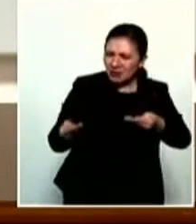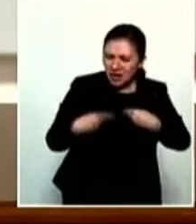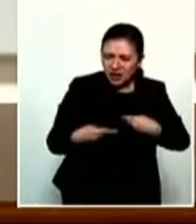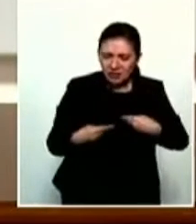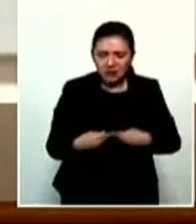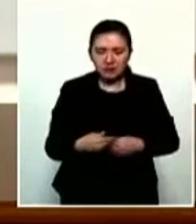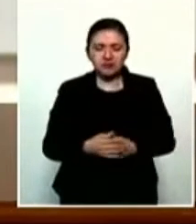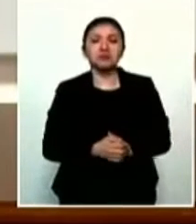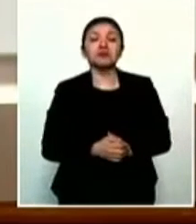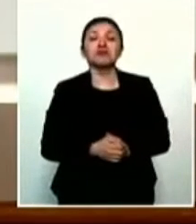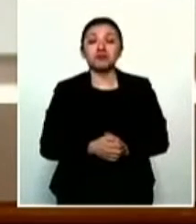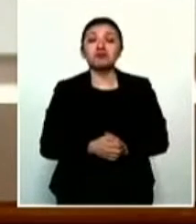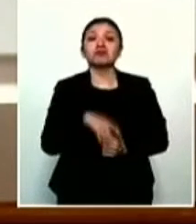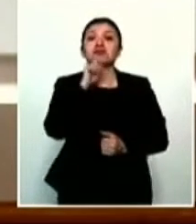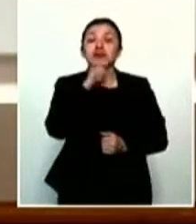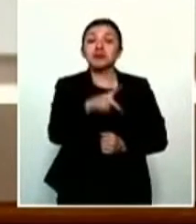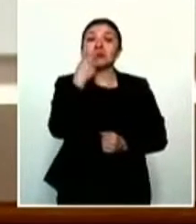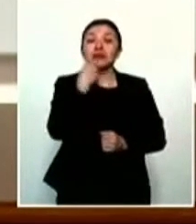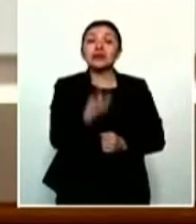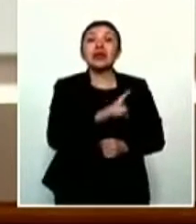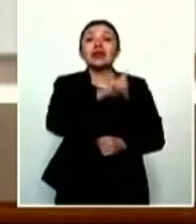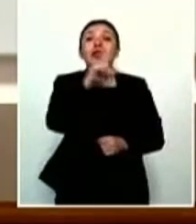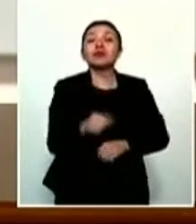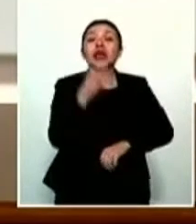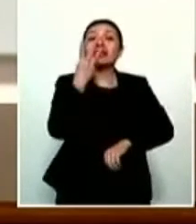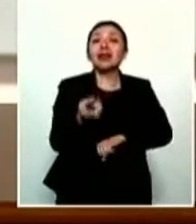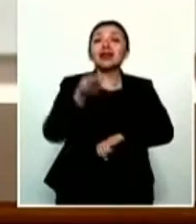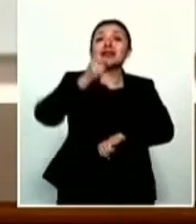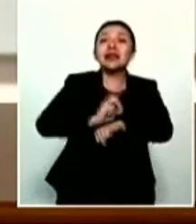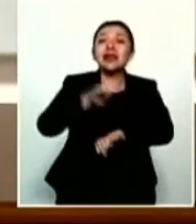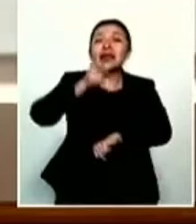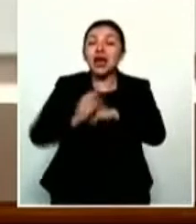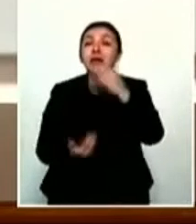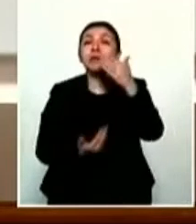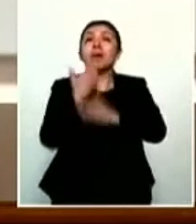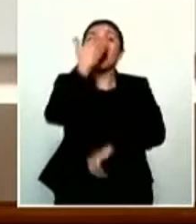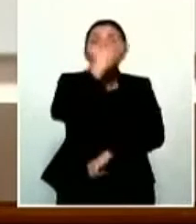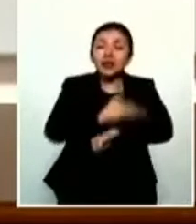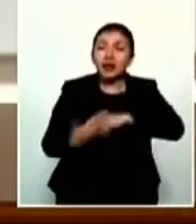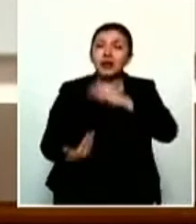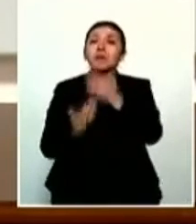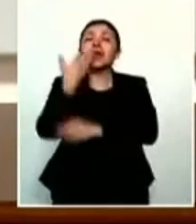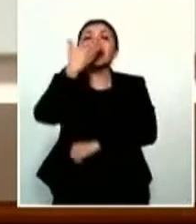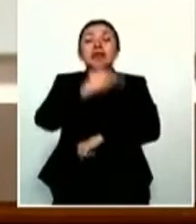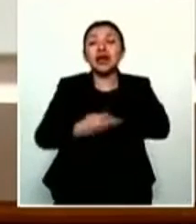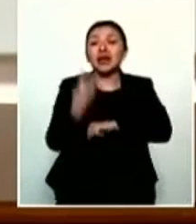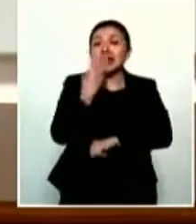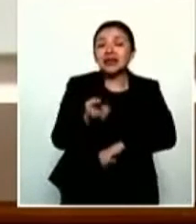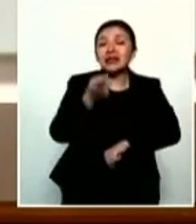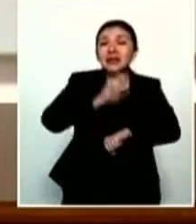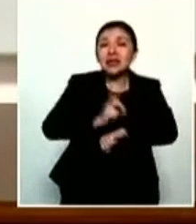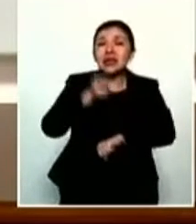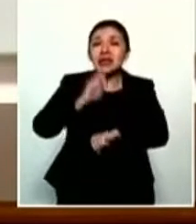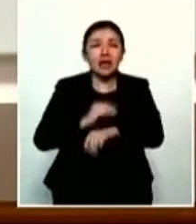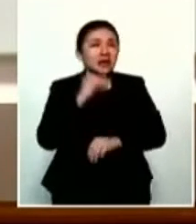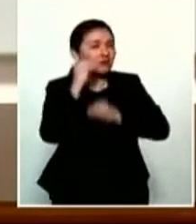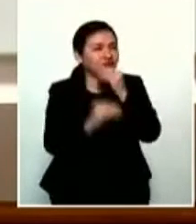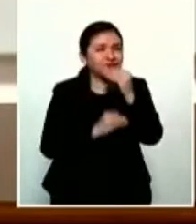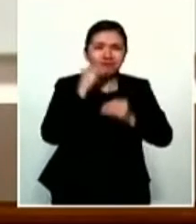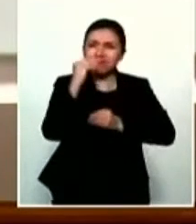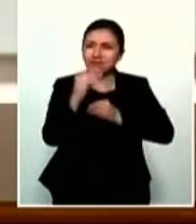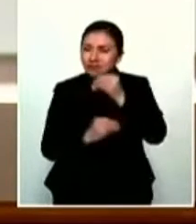llegamos a la discusión que fueron 3 días, mañana y tarde, mañana y tarde, mañana y tarde.